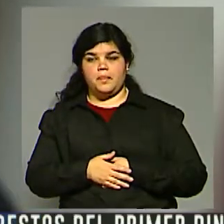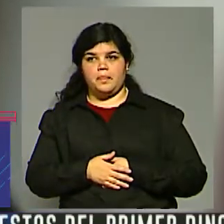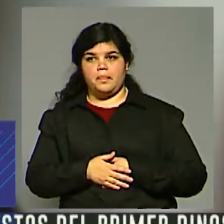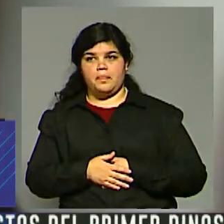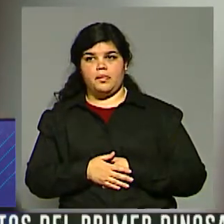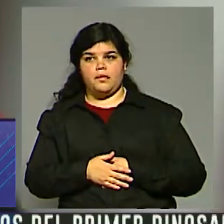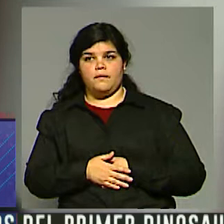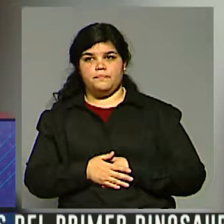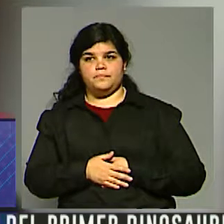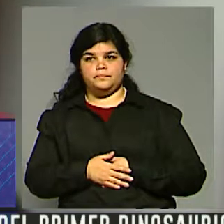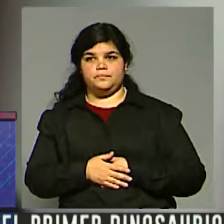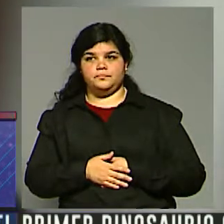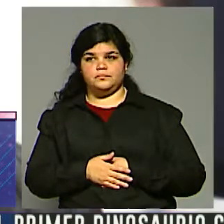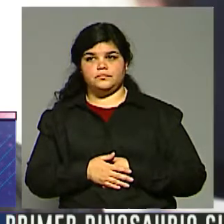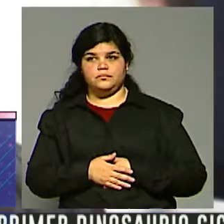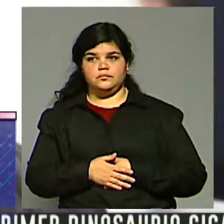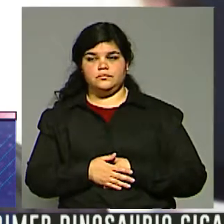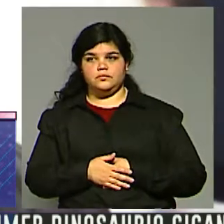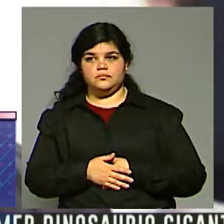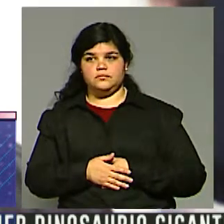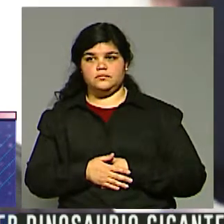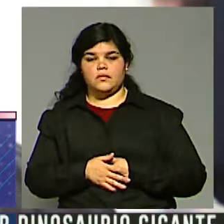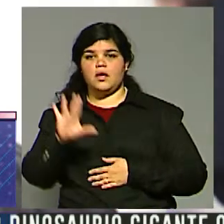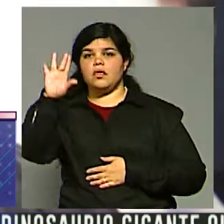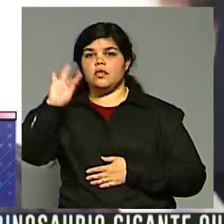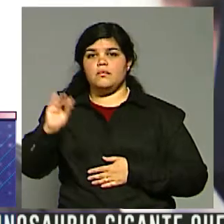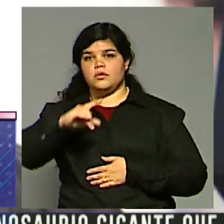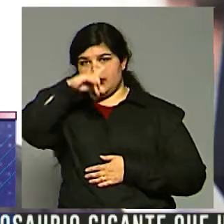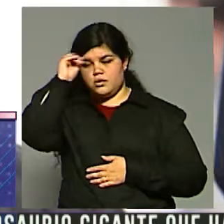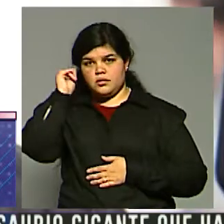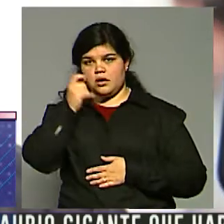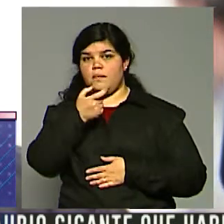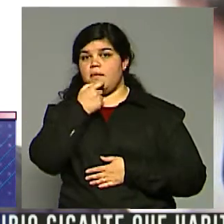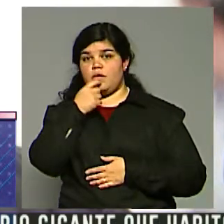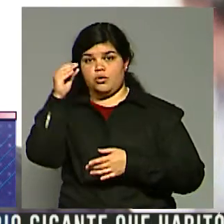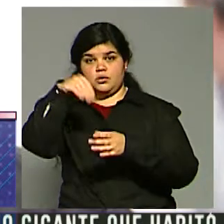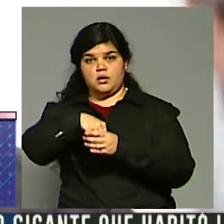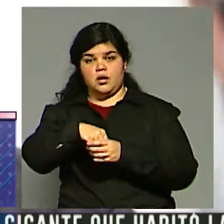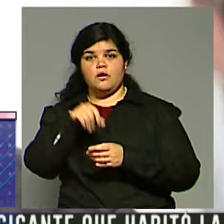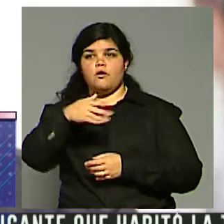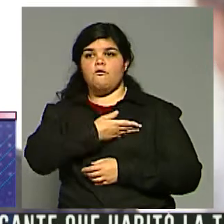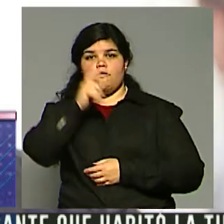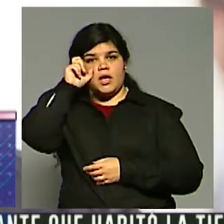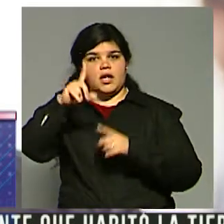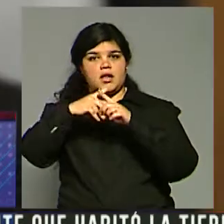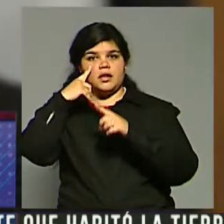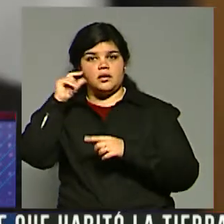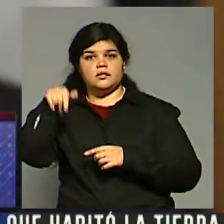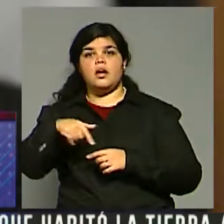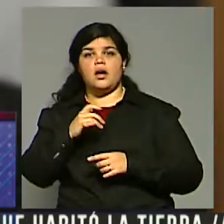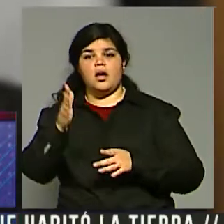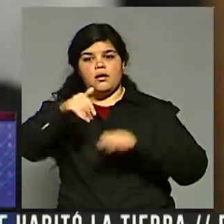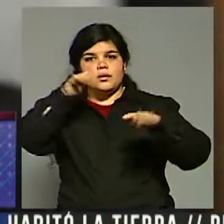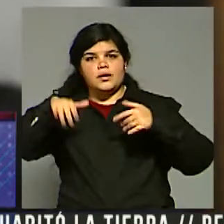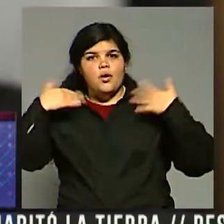Félix quiere convocar al Consejo Nacional. El diputado nacional por Mendoza, Omar Félix, instó al presidente Macri a convocar de